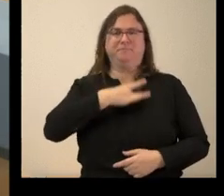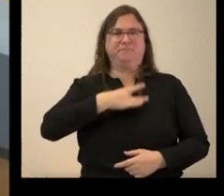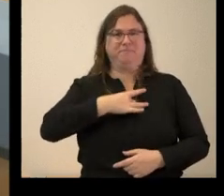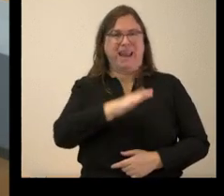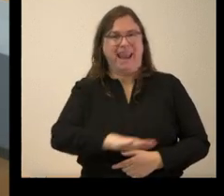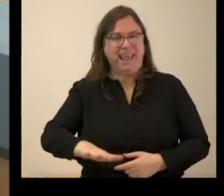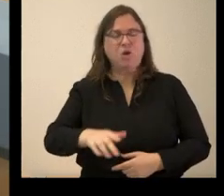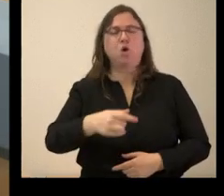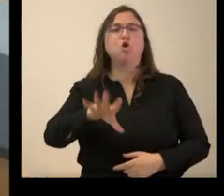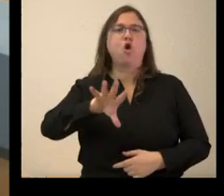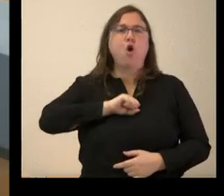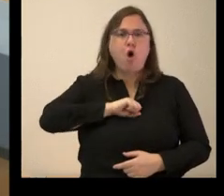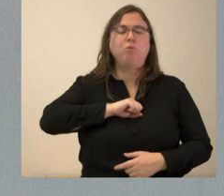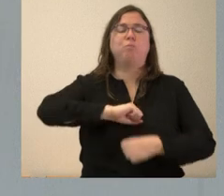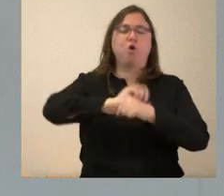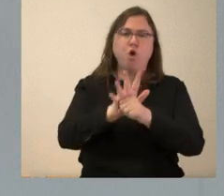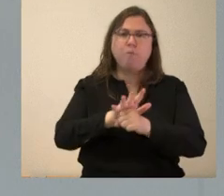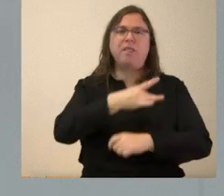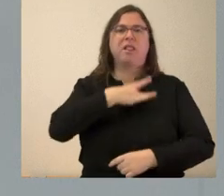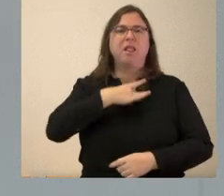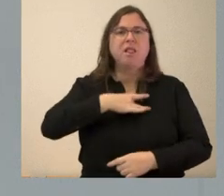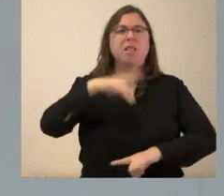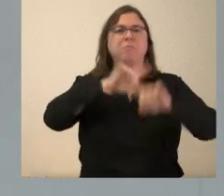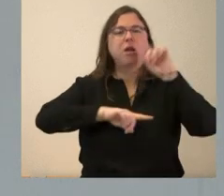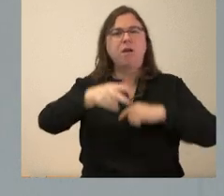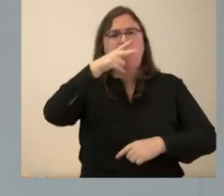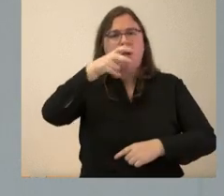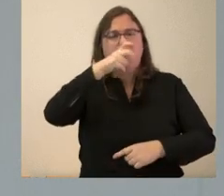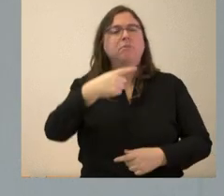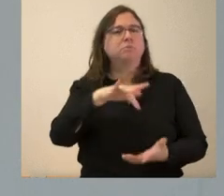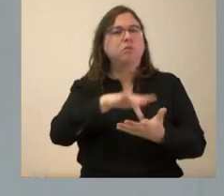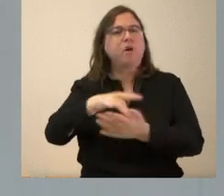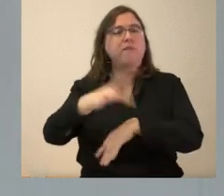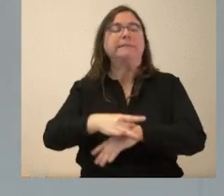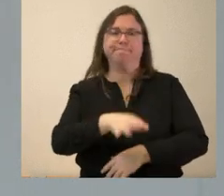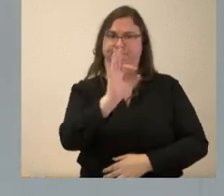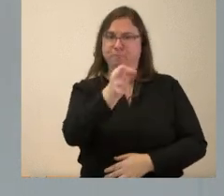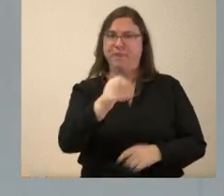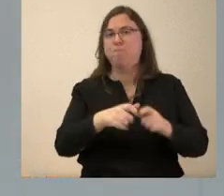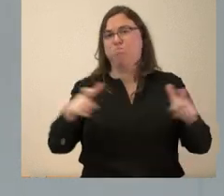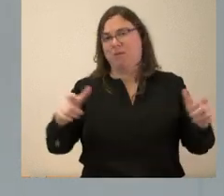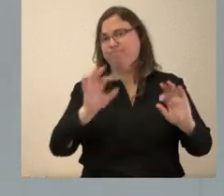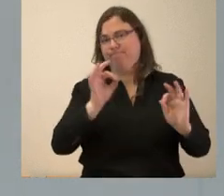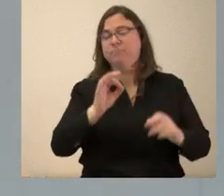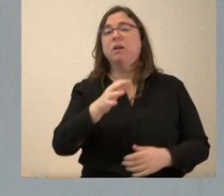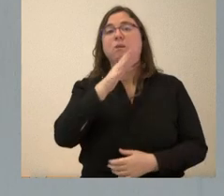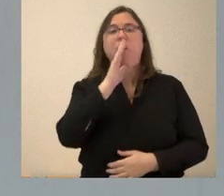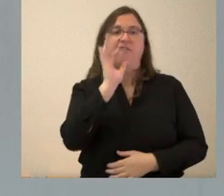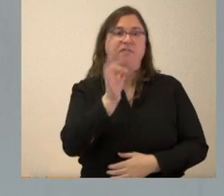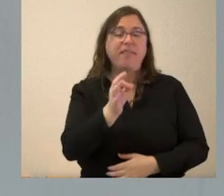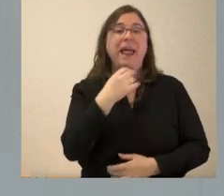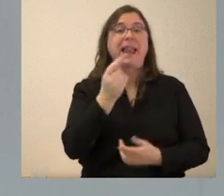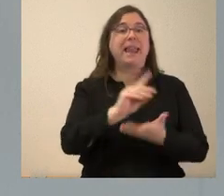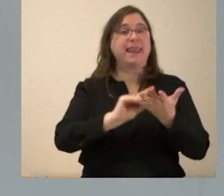covid se está mezclando un poco todo sí es cierto que el aumento Se ha producido también Es verdad que lo que tenemos de datos